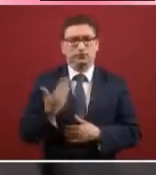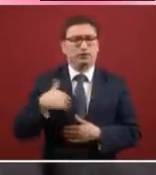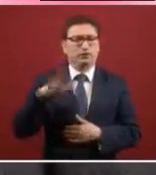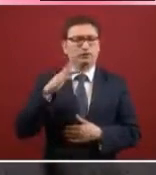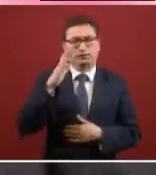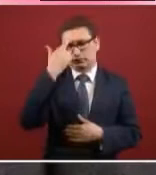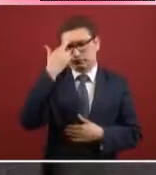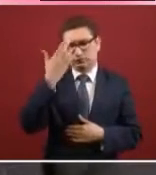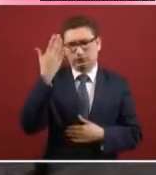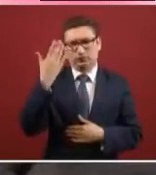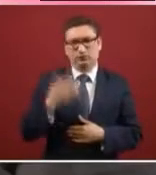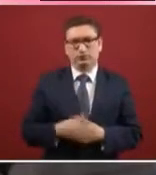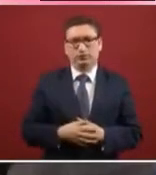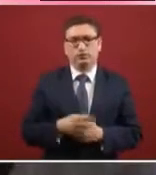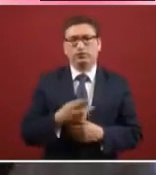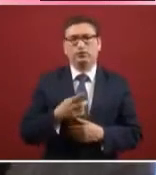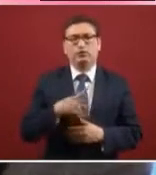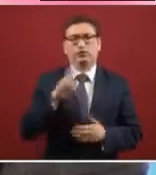de